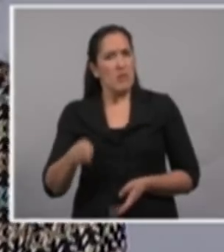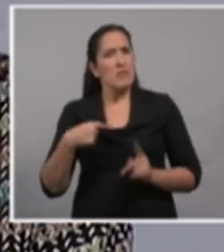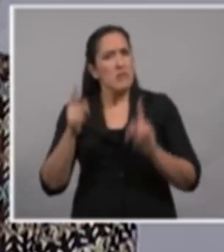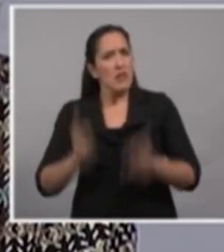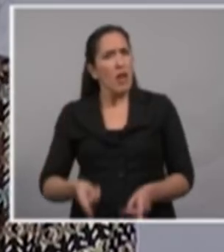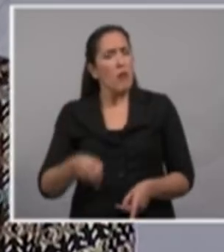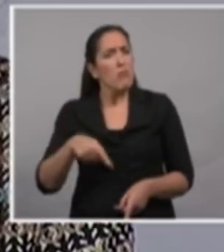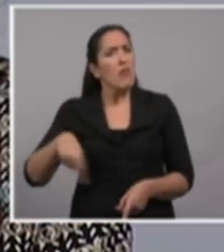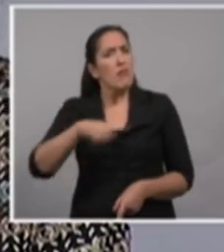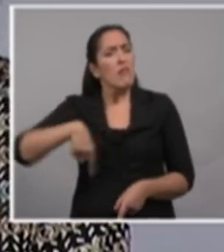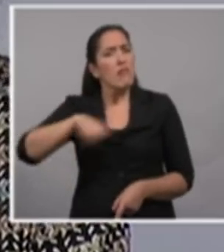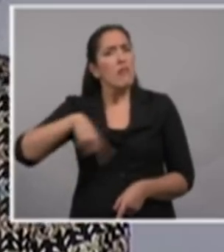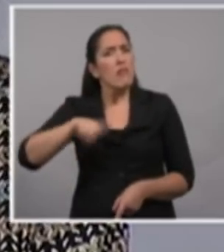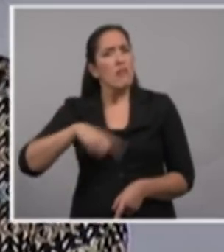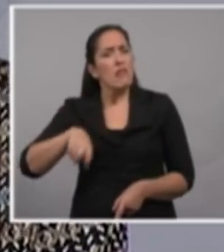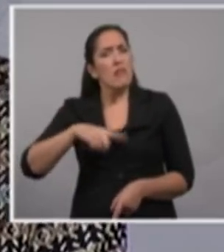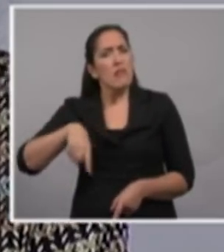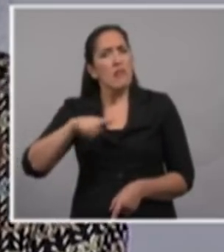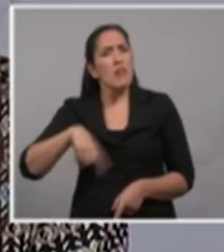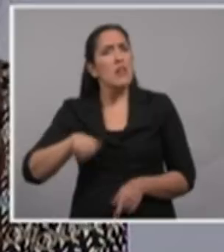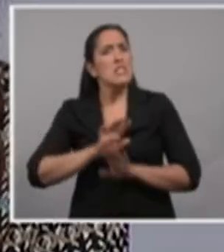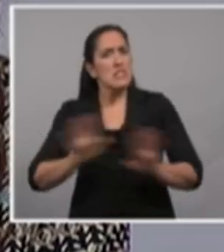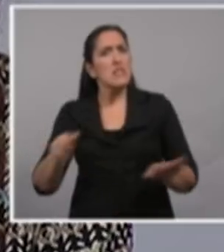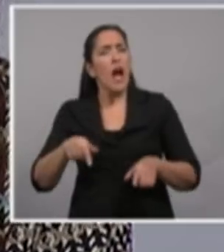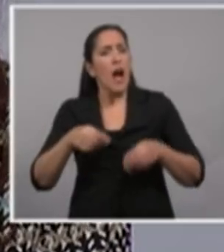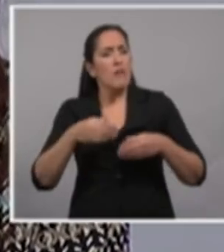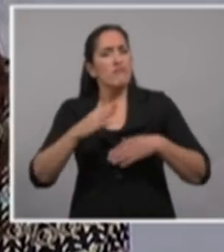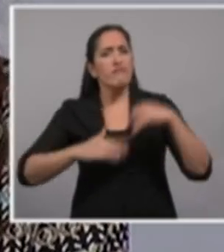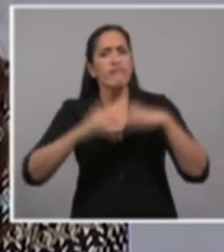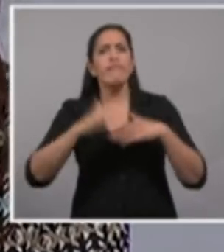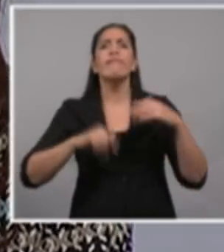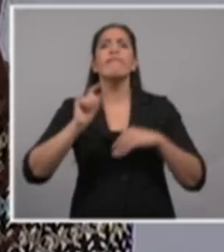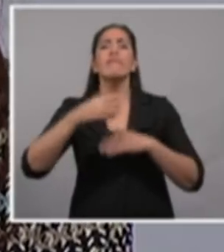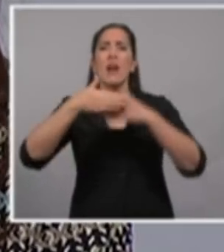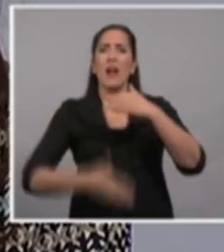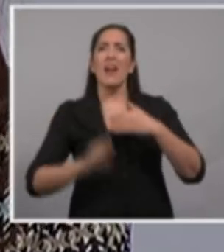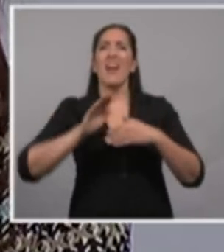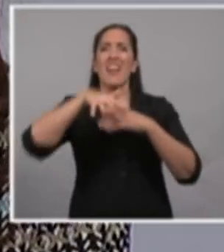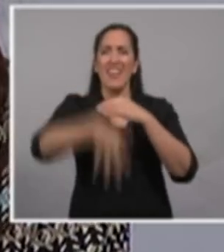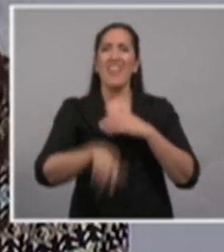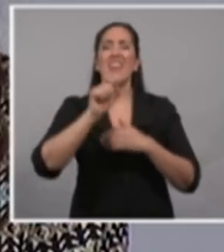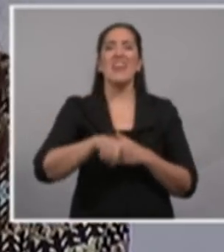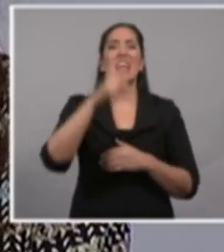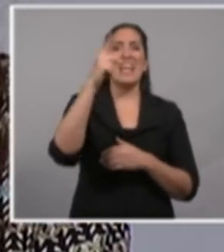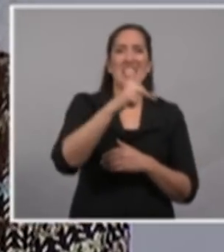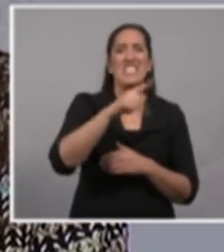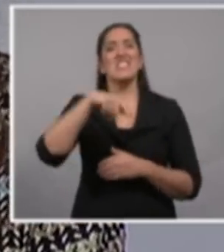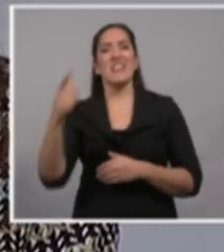ya estamos en el comienzo de la construcción de las represas Néstor Kirchner y Jorge